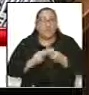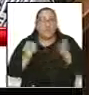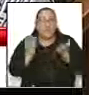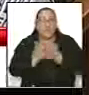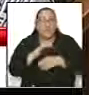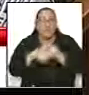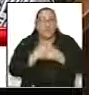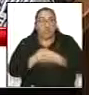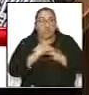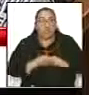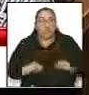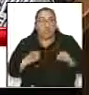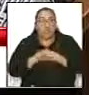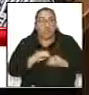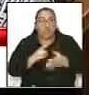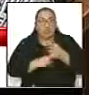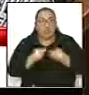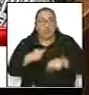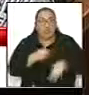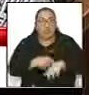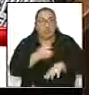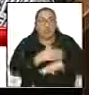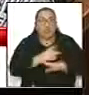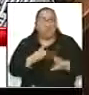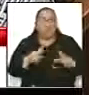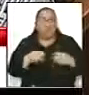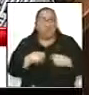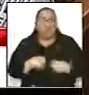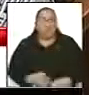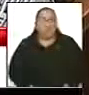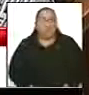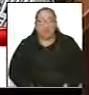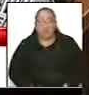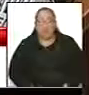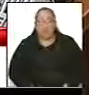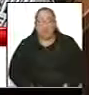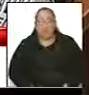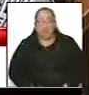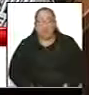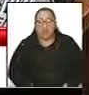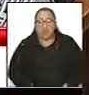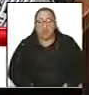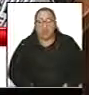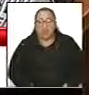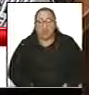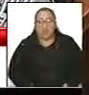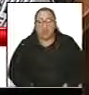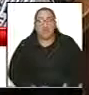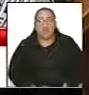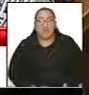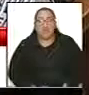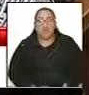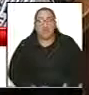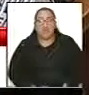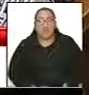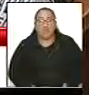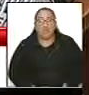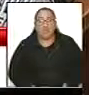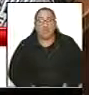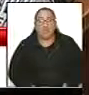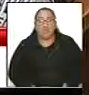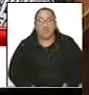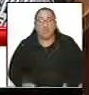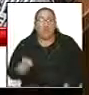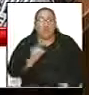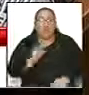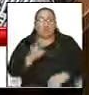de ellas, y realmente como que en esa época era inviable el tema de utilizar tecnología satelital por su alto costo. En su